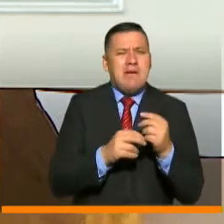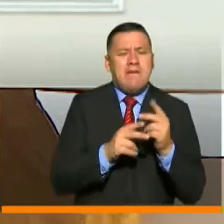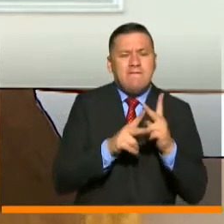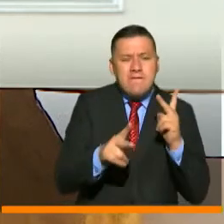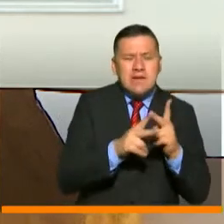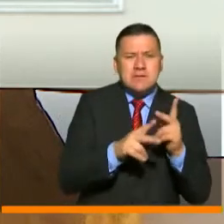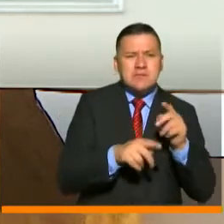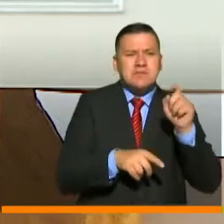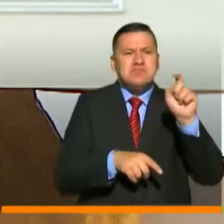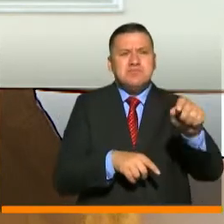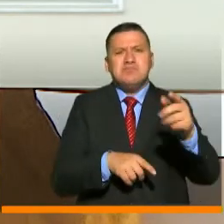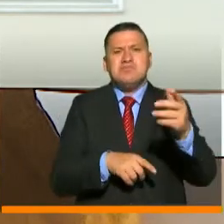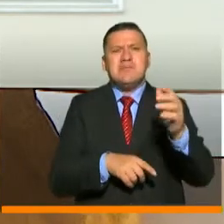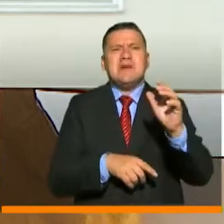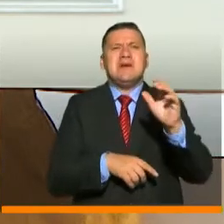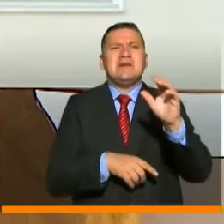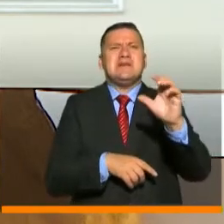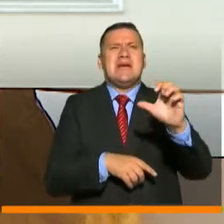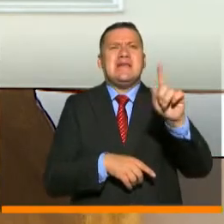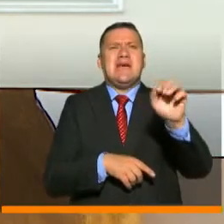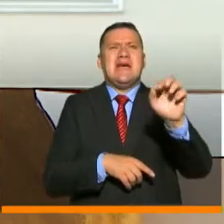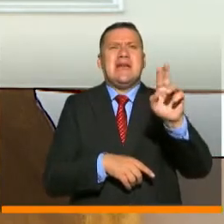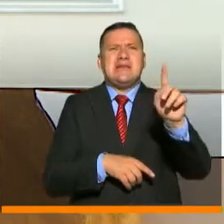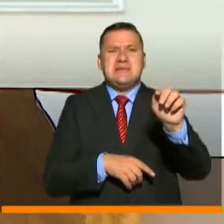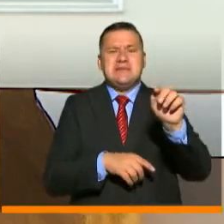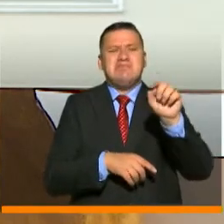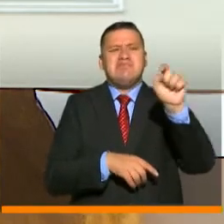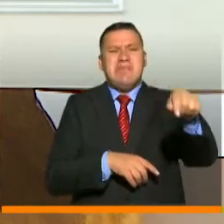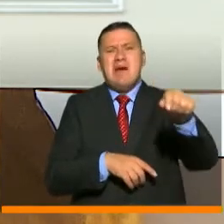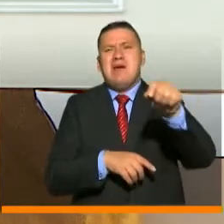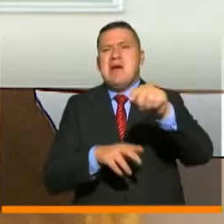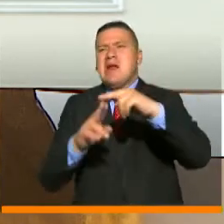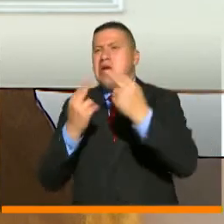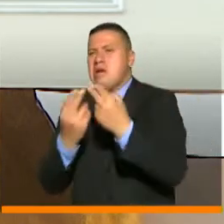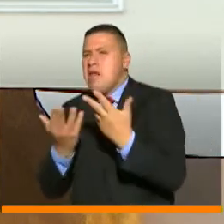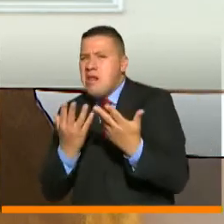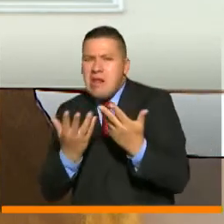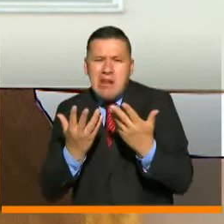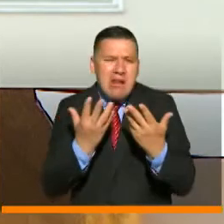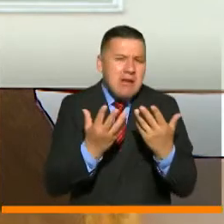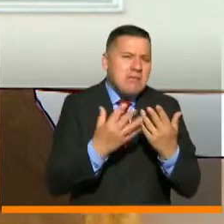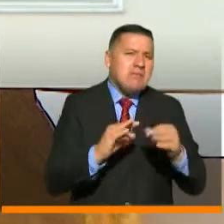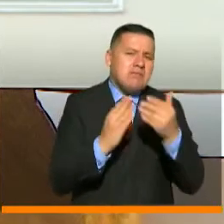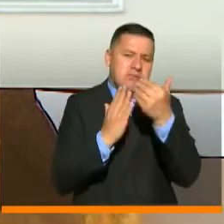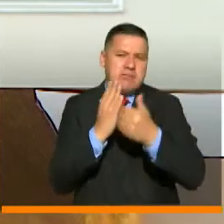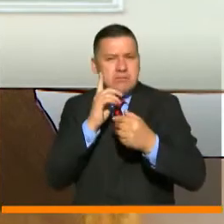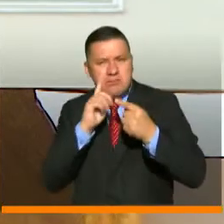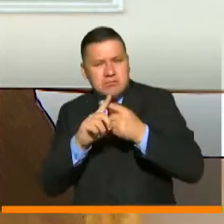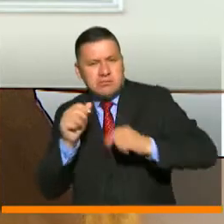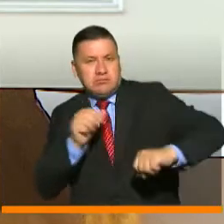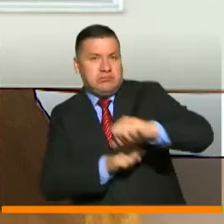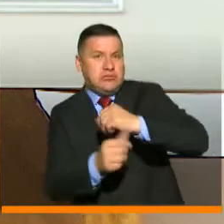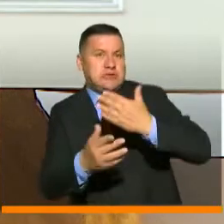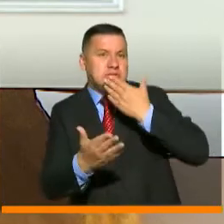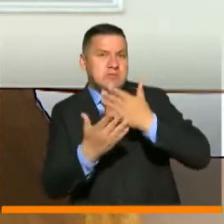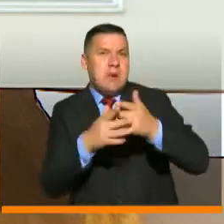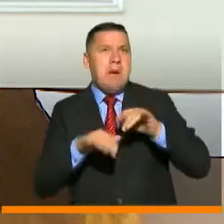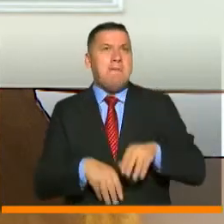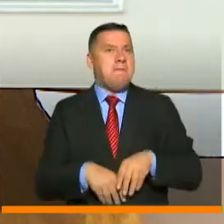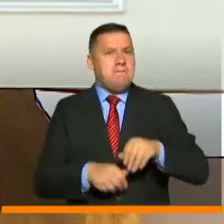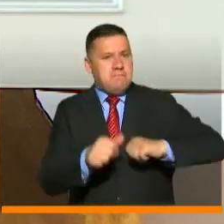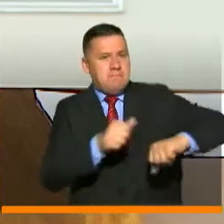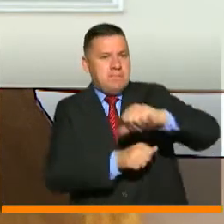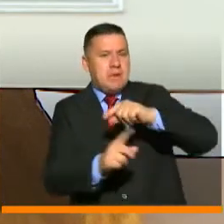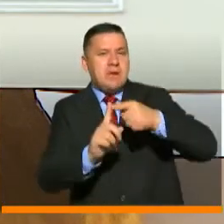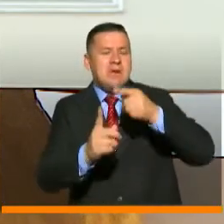algunos lugares como las etc eres y que se han llevado también a territorio hacen parte de una agenda de reactivación pero también de esa agenda